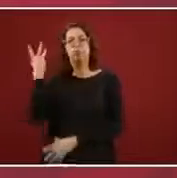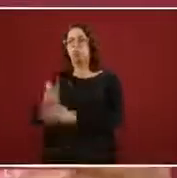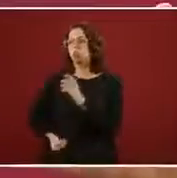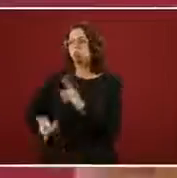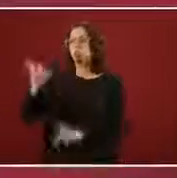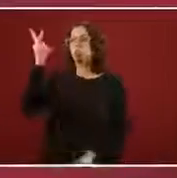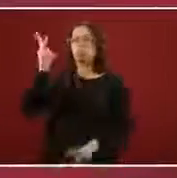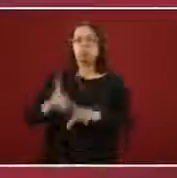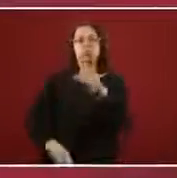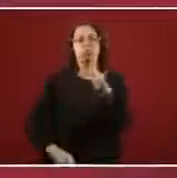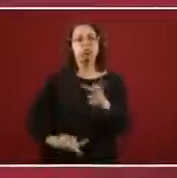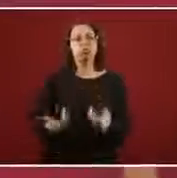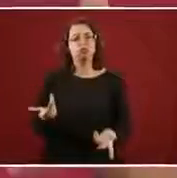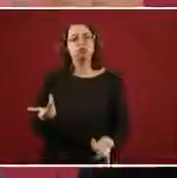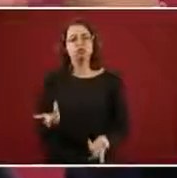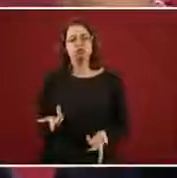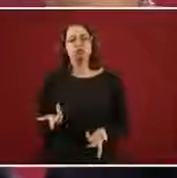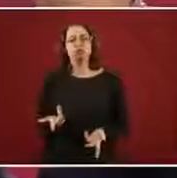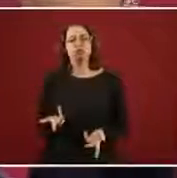dejaban las obras truncas,